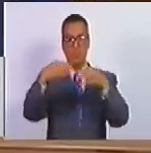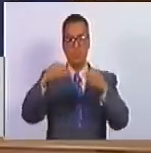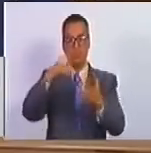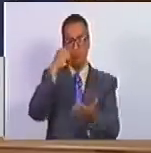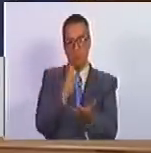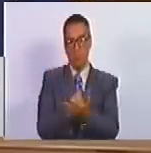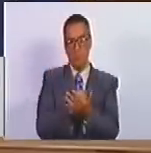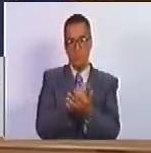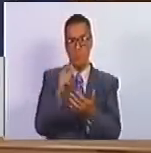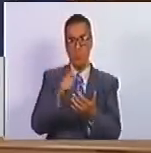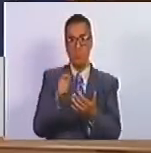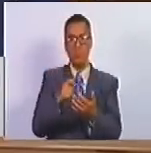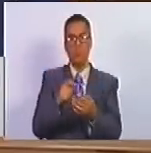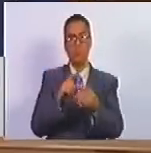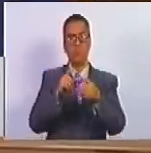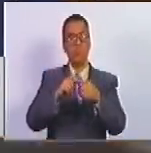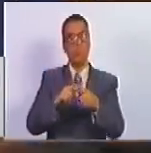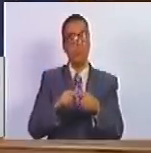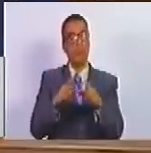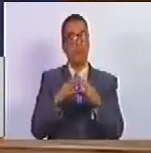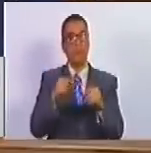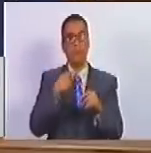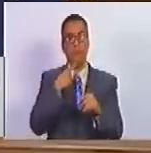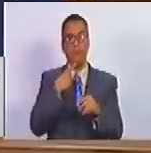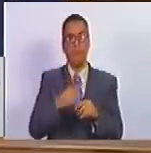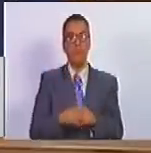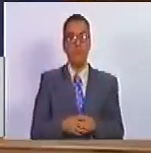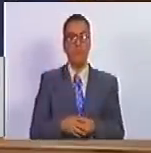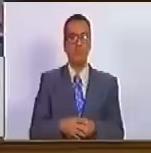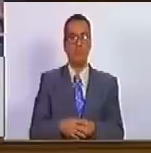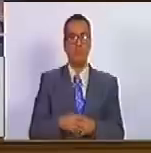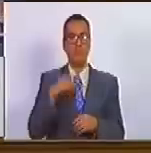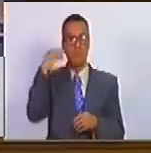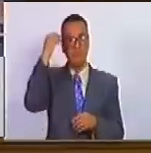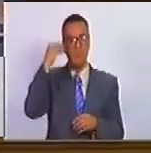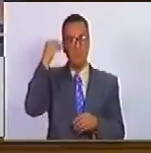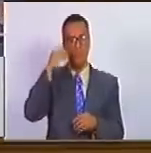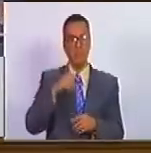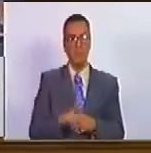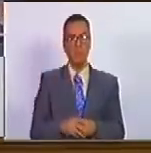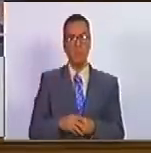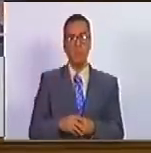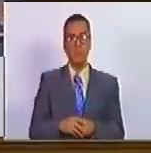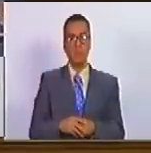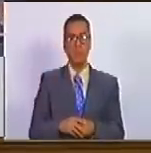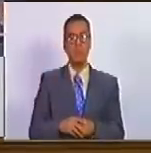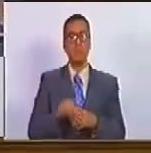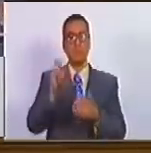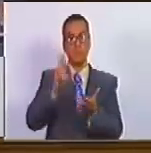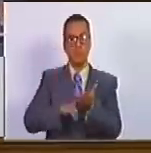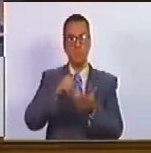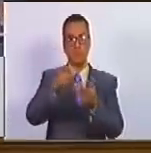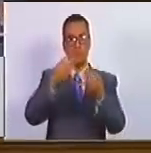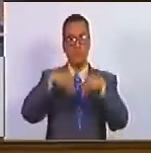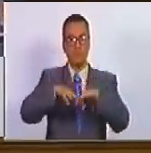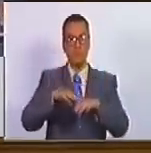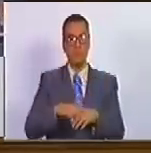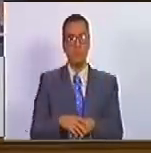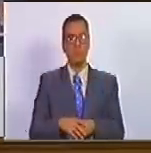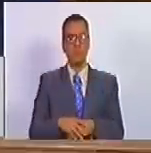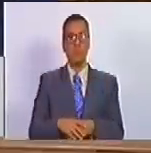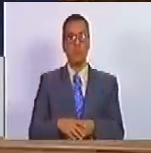sellado, timbres y estampillas. Es todo, ciudadano presidente. En consideración el acápite. Aprobado. Siguiente.